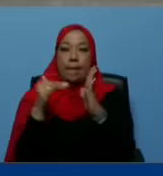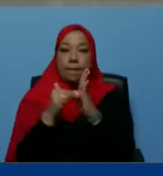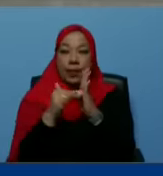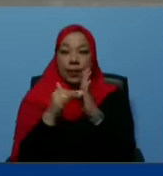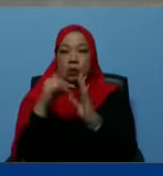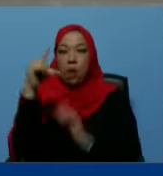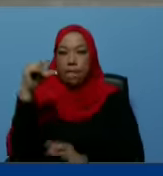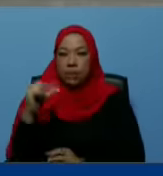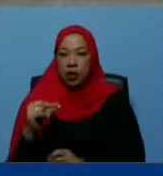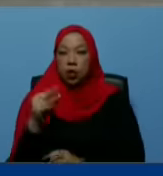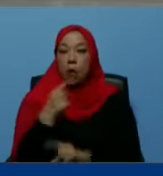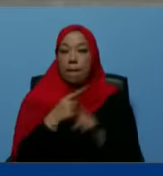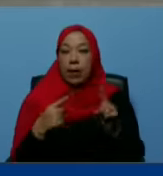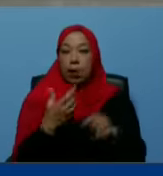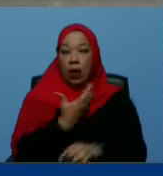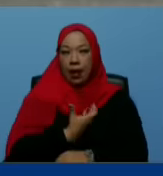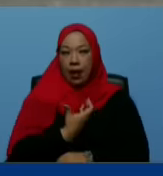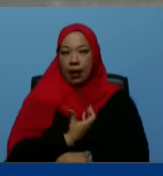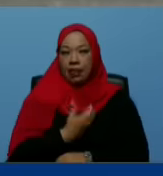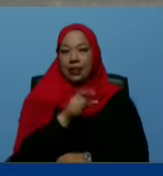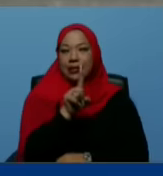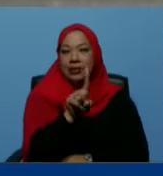$120,000.